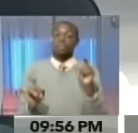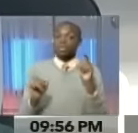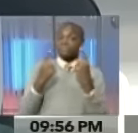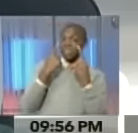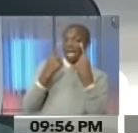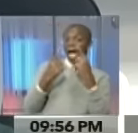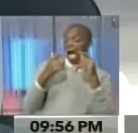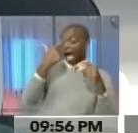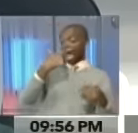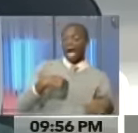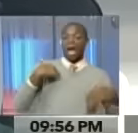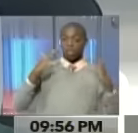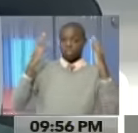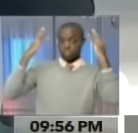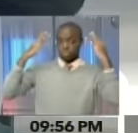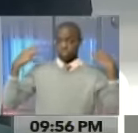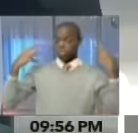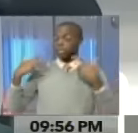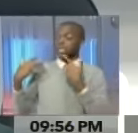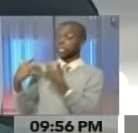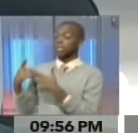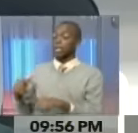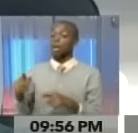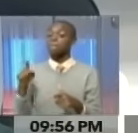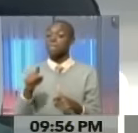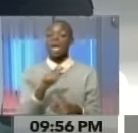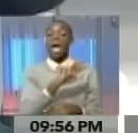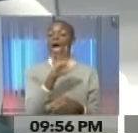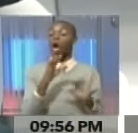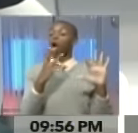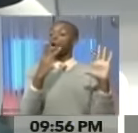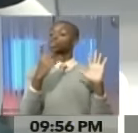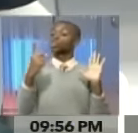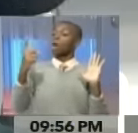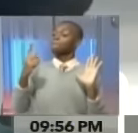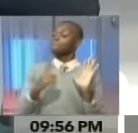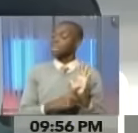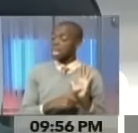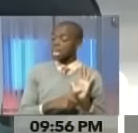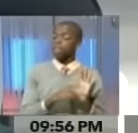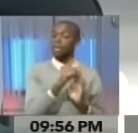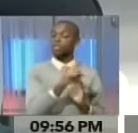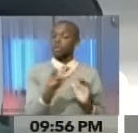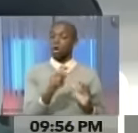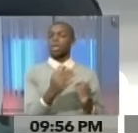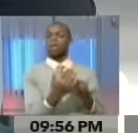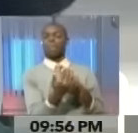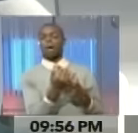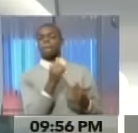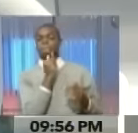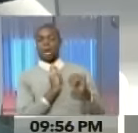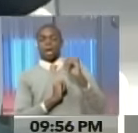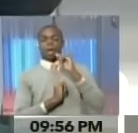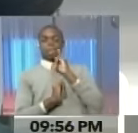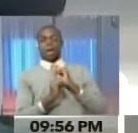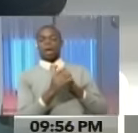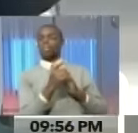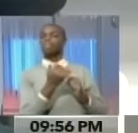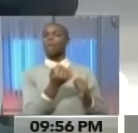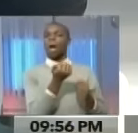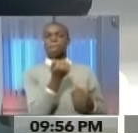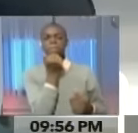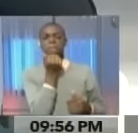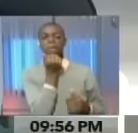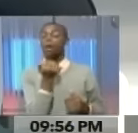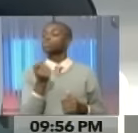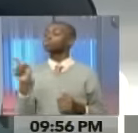eh Hay 8000 y pico demandas yo quiero que usted me mande a a la fiscalía general de pública todos los recaudos